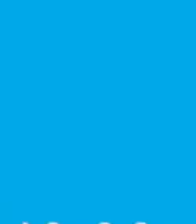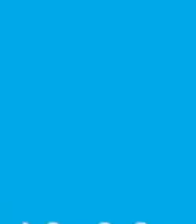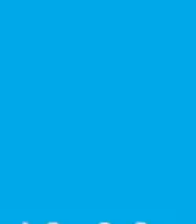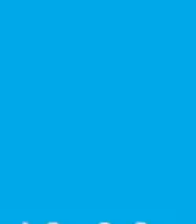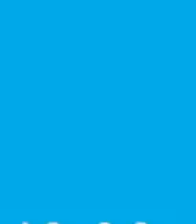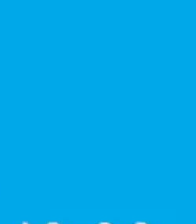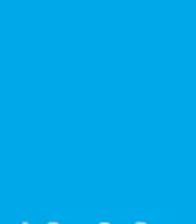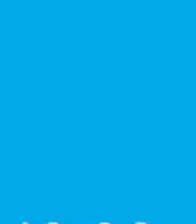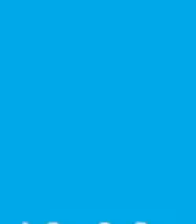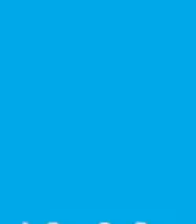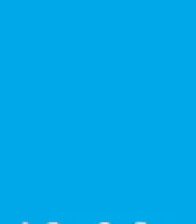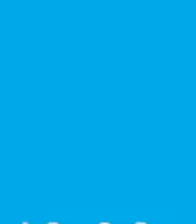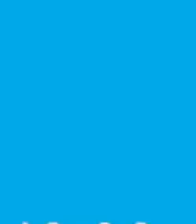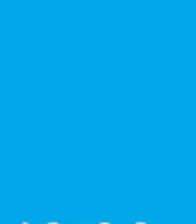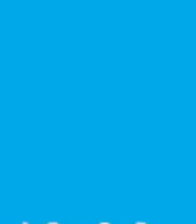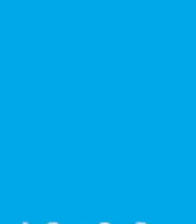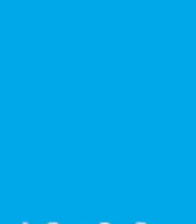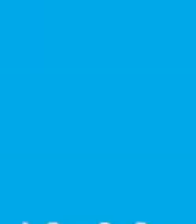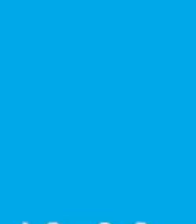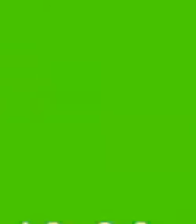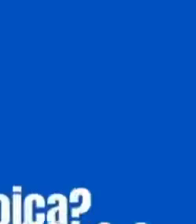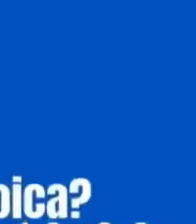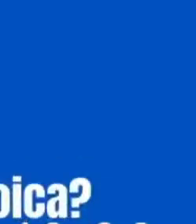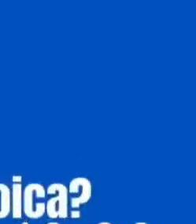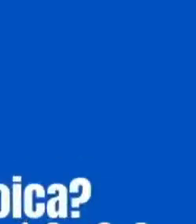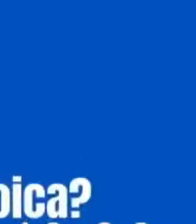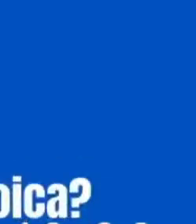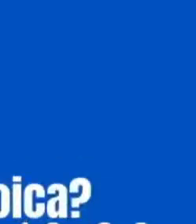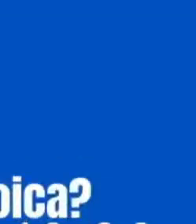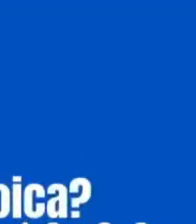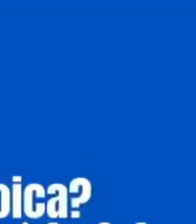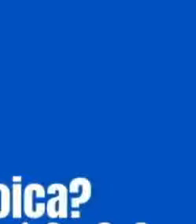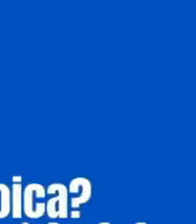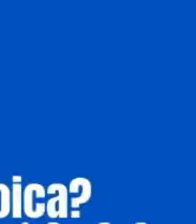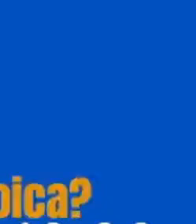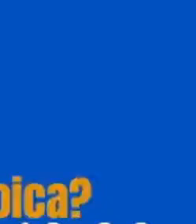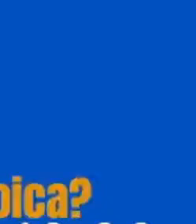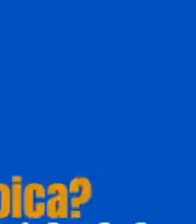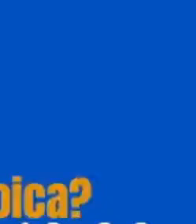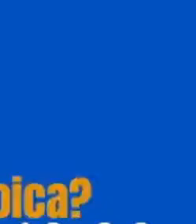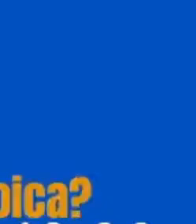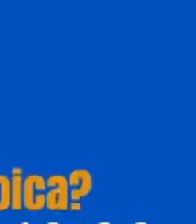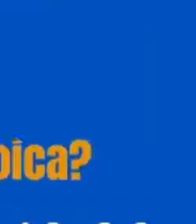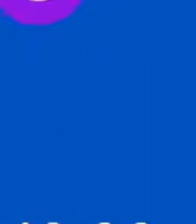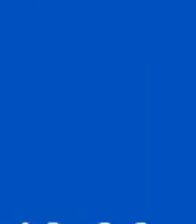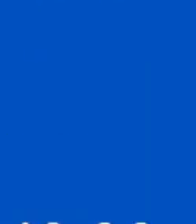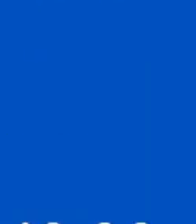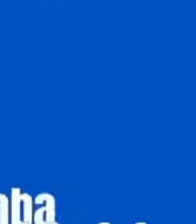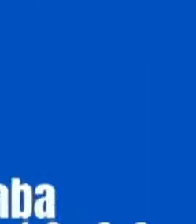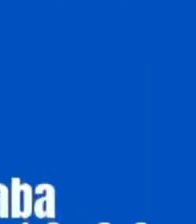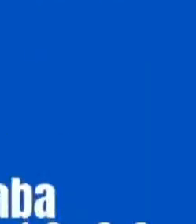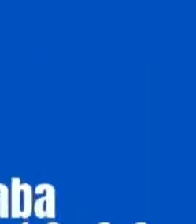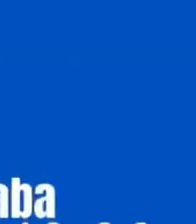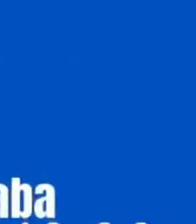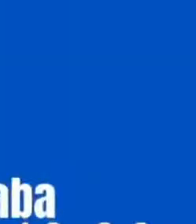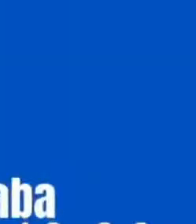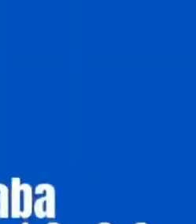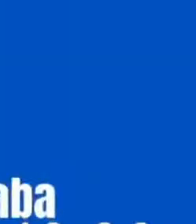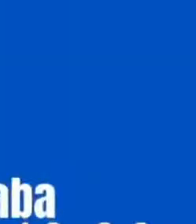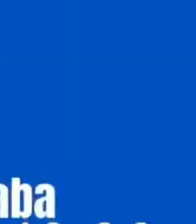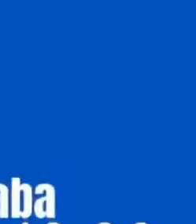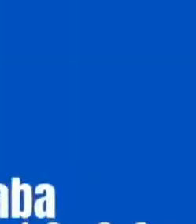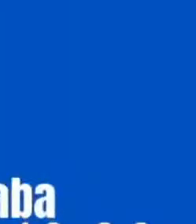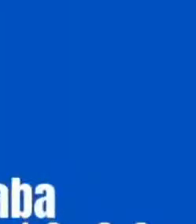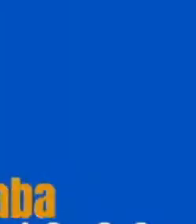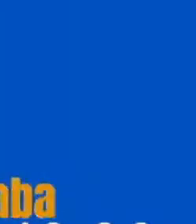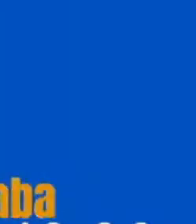Sapos y ranas son de la familia de los anfibios. ¿Sabías que los dinosaurios vivieron en la era mesozoica? Las palabras agudas